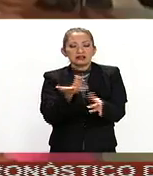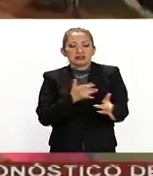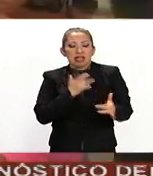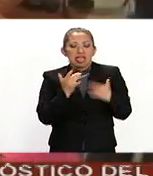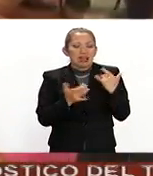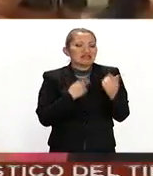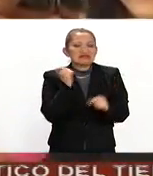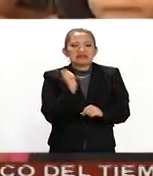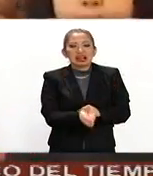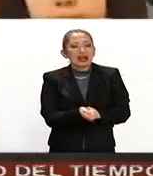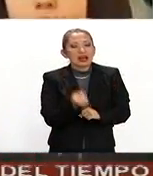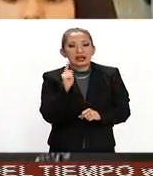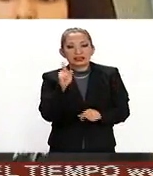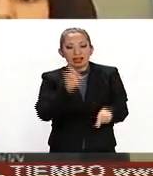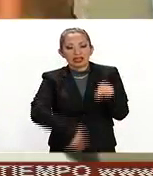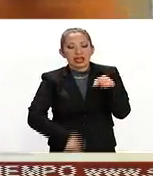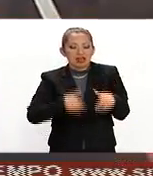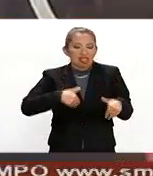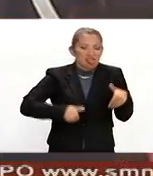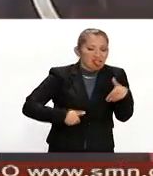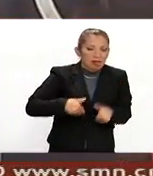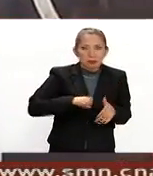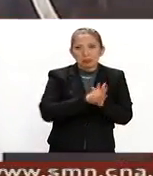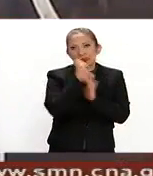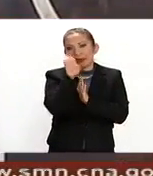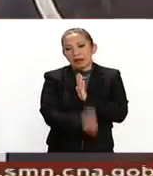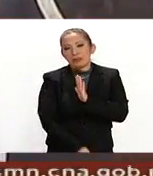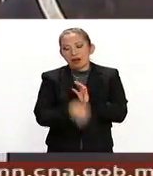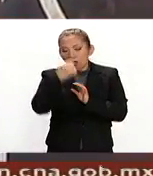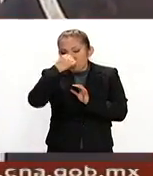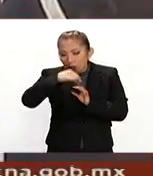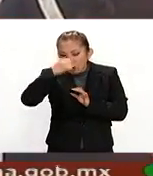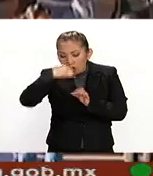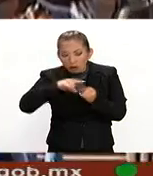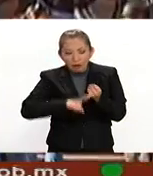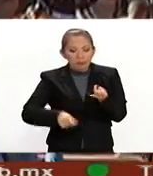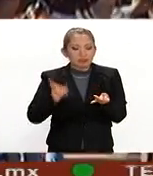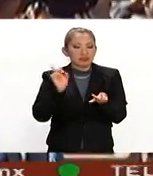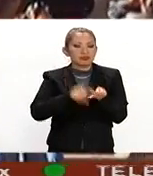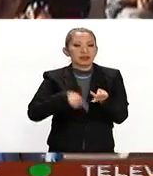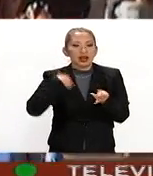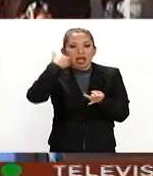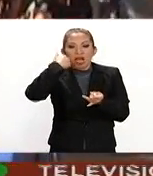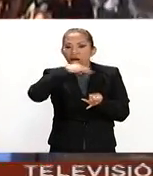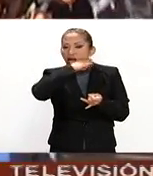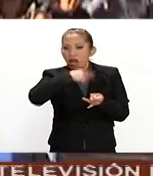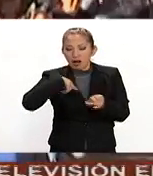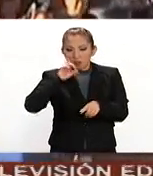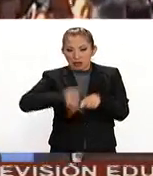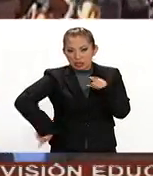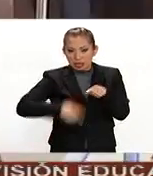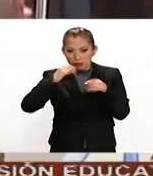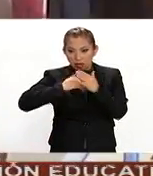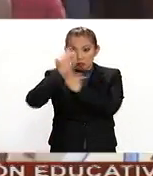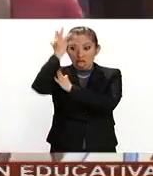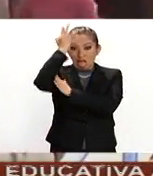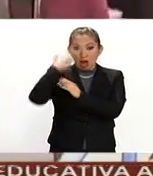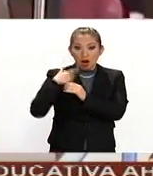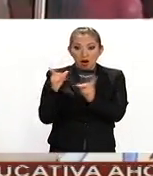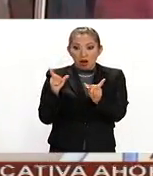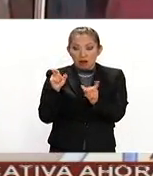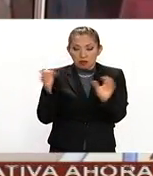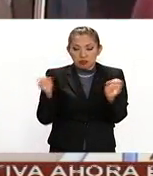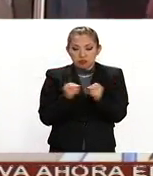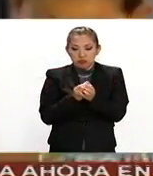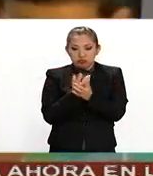sintomático, es decir, quitar molestias como el escurrimiento de moco, quitar la fiebre si esta es muy alta o deshidrata a las